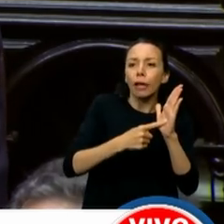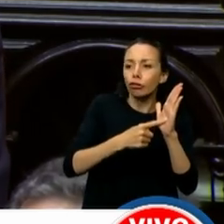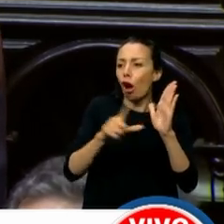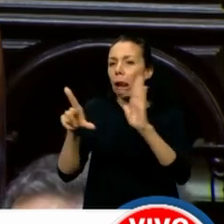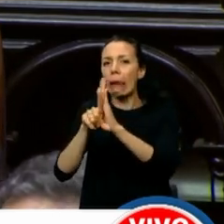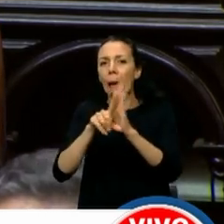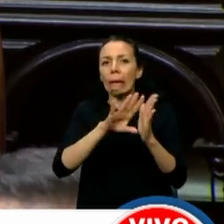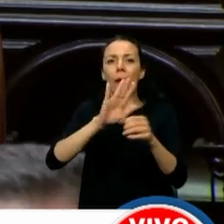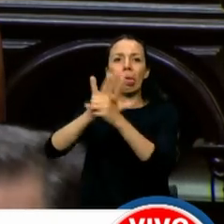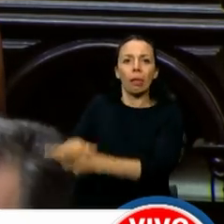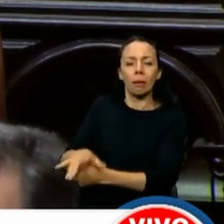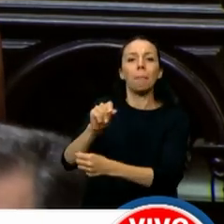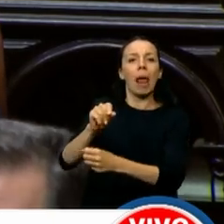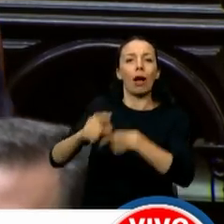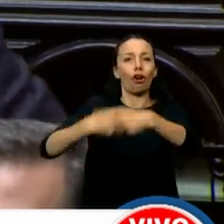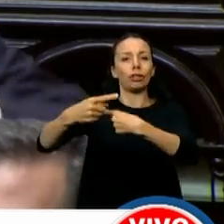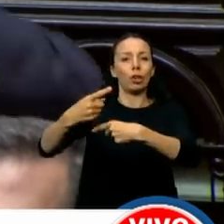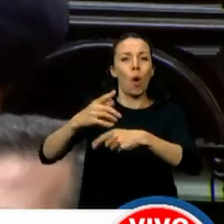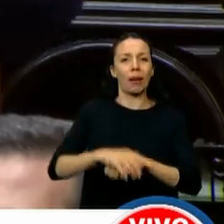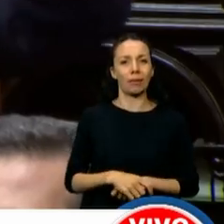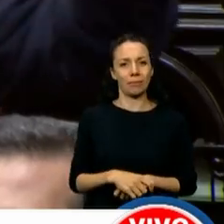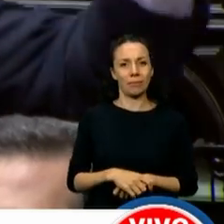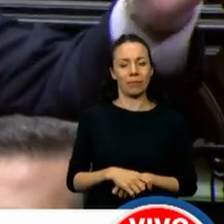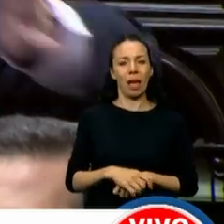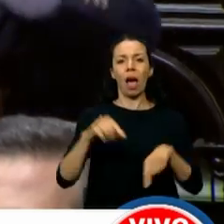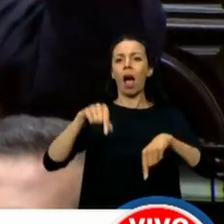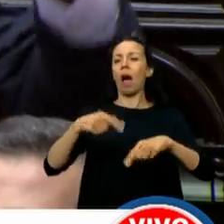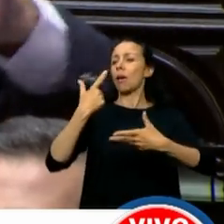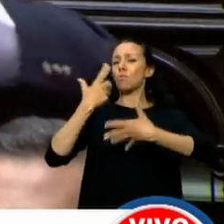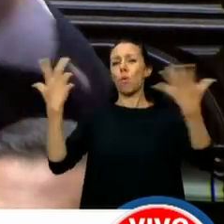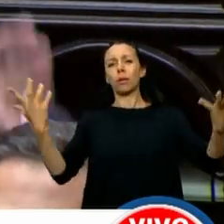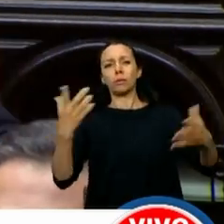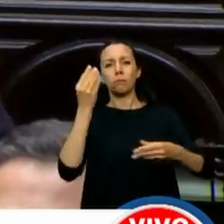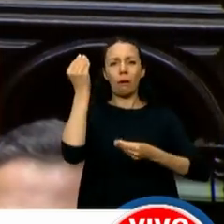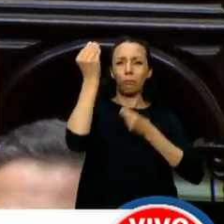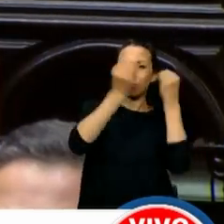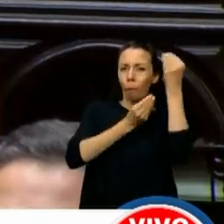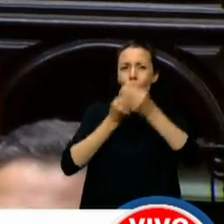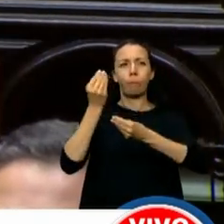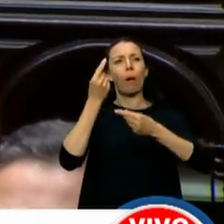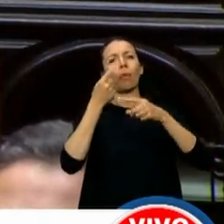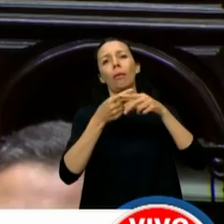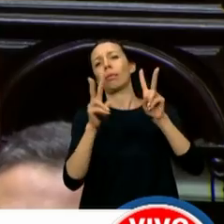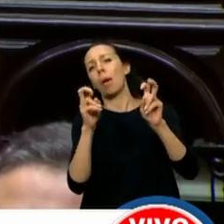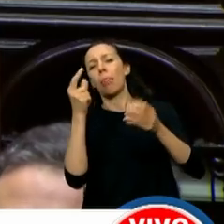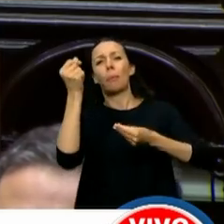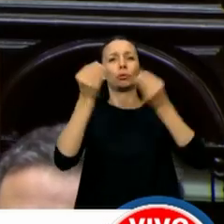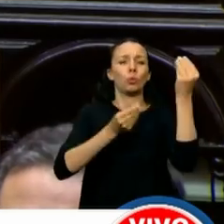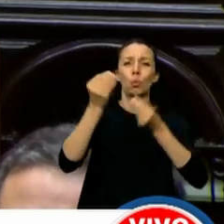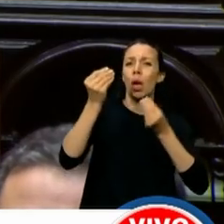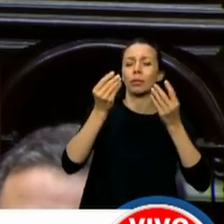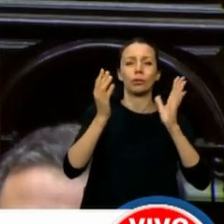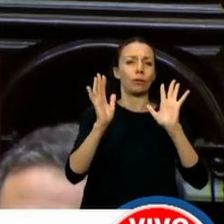adelante el blanqueo y ahora vienen a mostrar acá una gran preocupación por el tema del presupuesto mire presidente